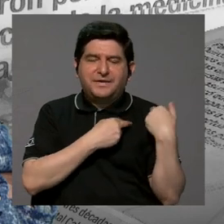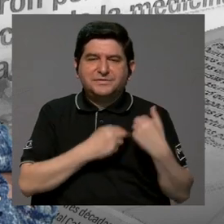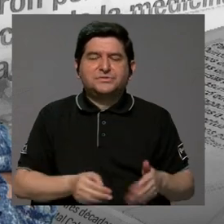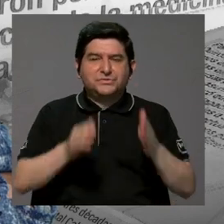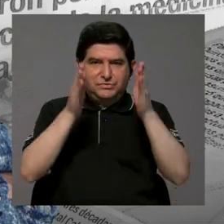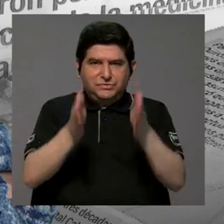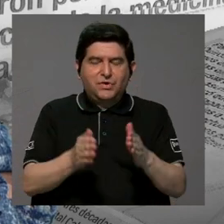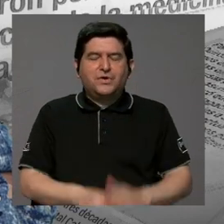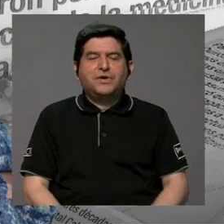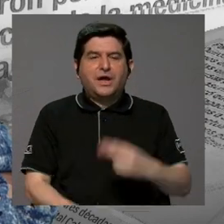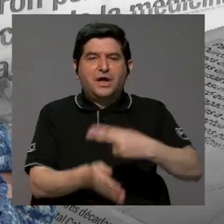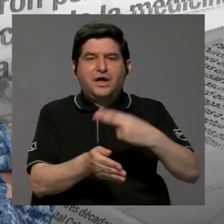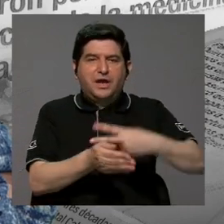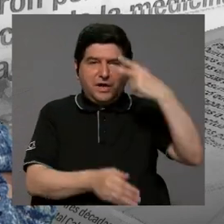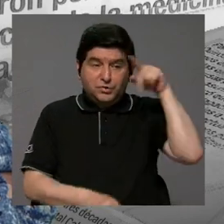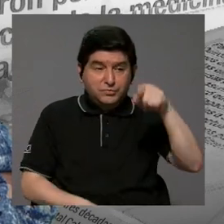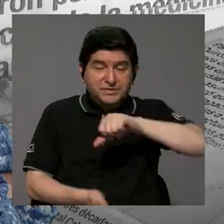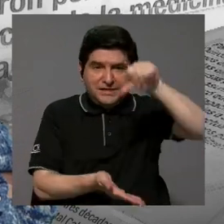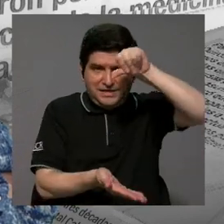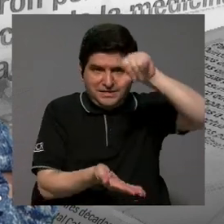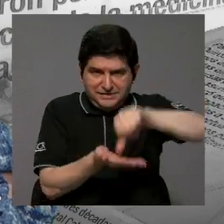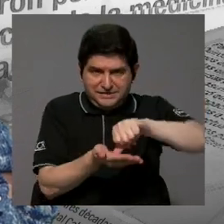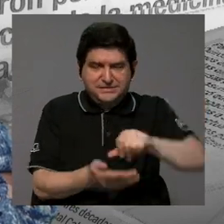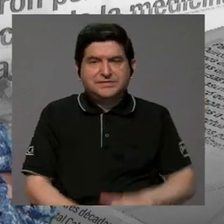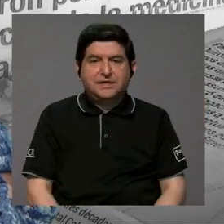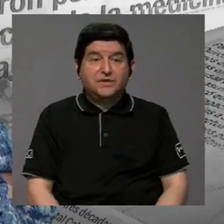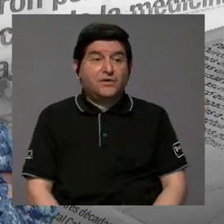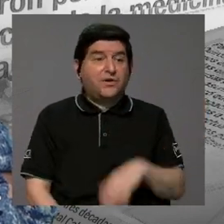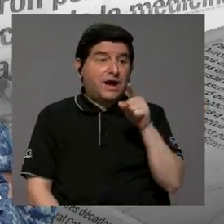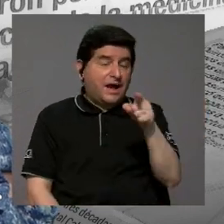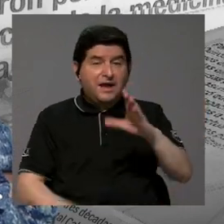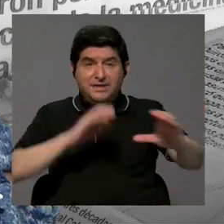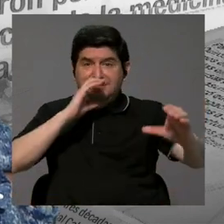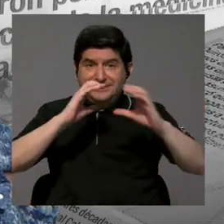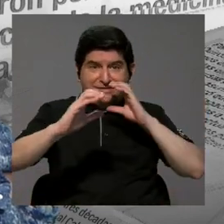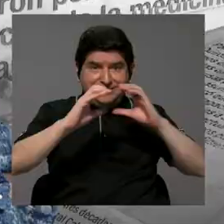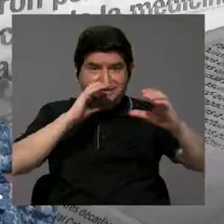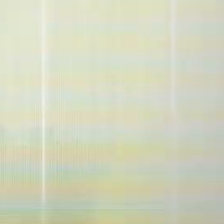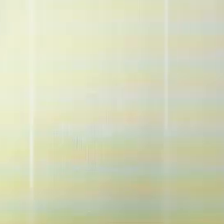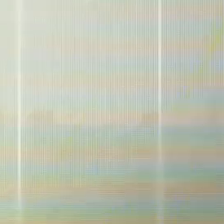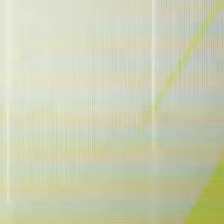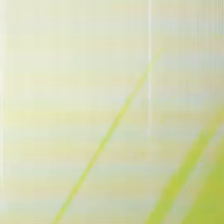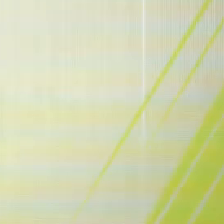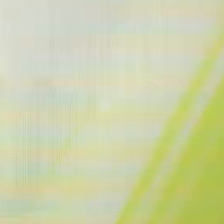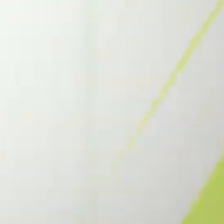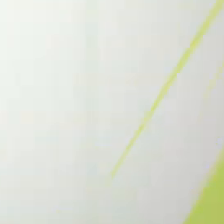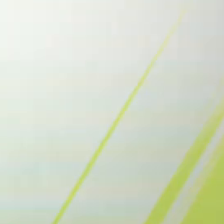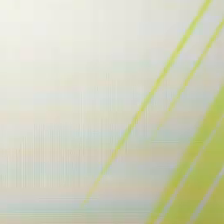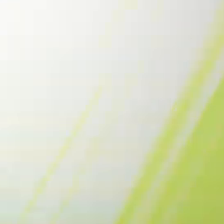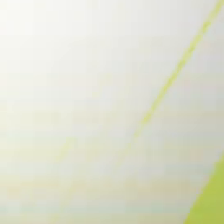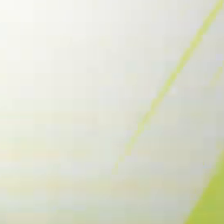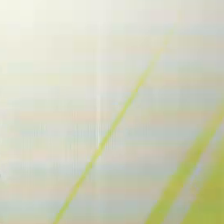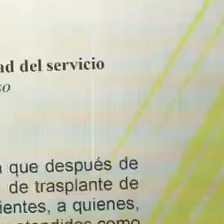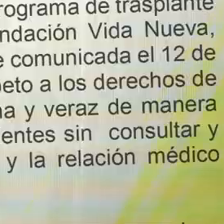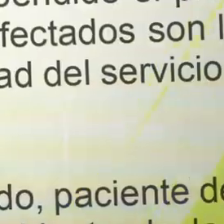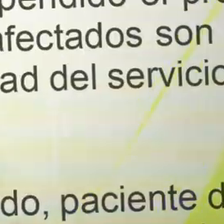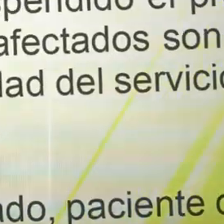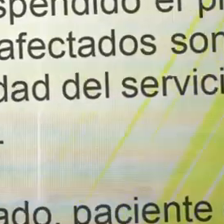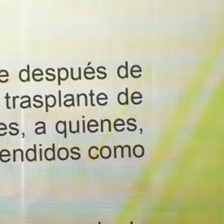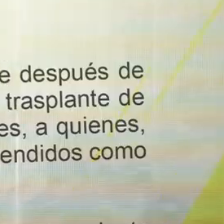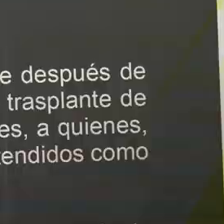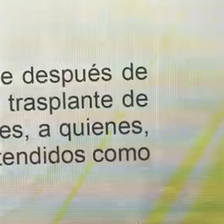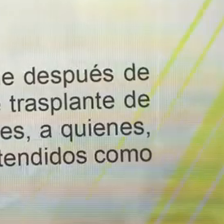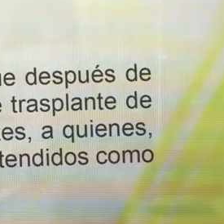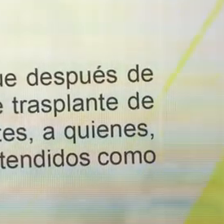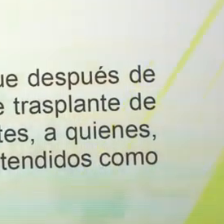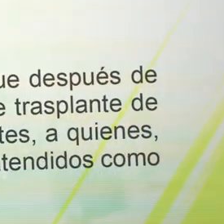el Hospital México de este centro, el cual le fue comunicado que no sé si se cerraba o que